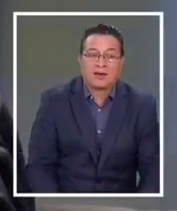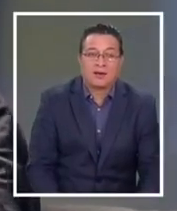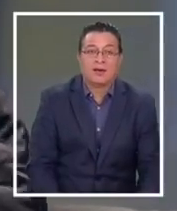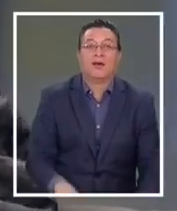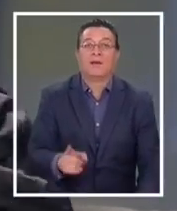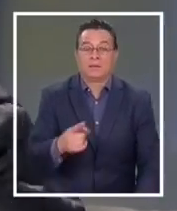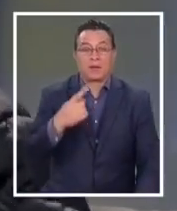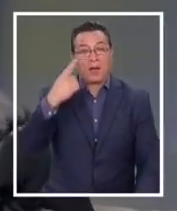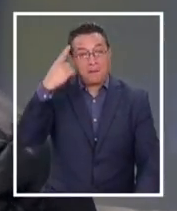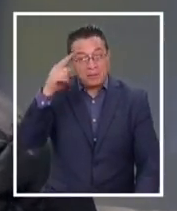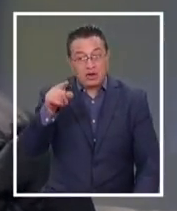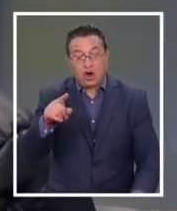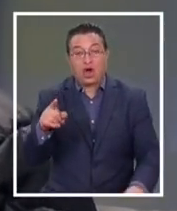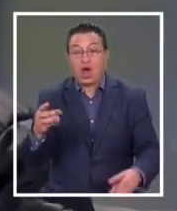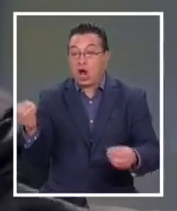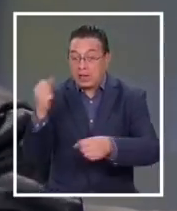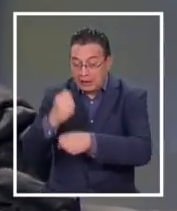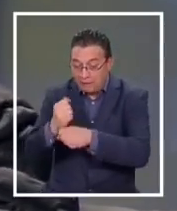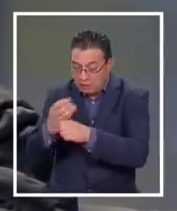significa hacerlo burdamente.